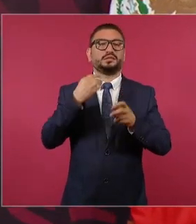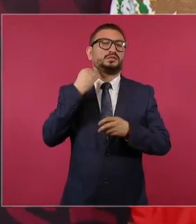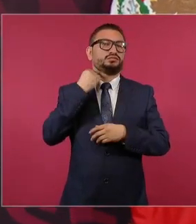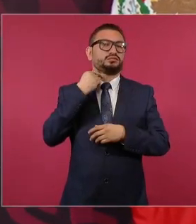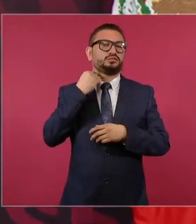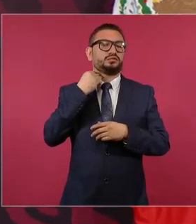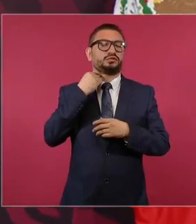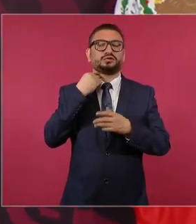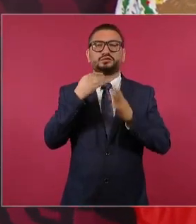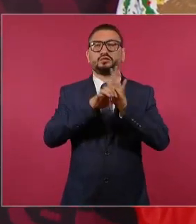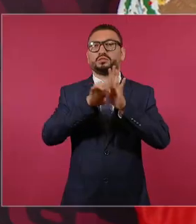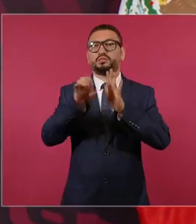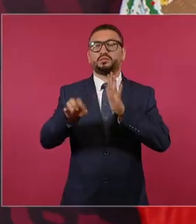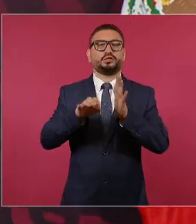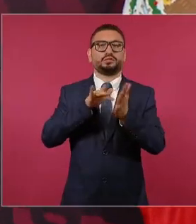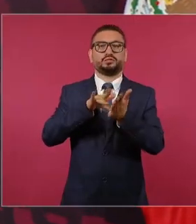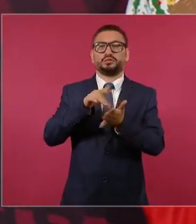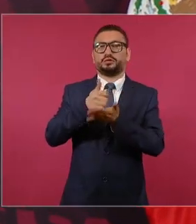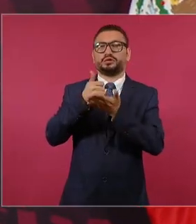de